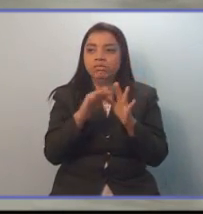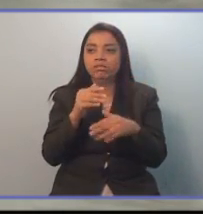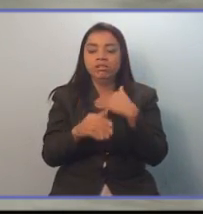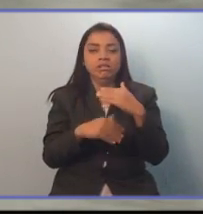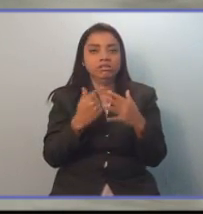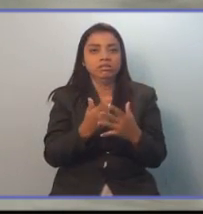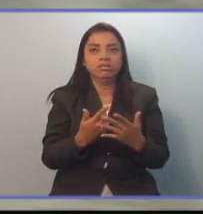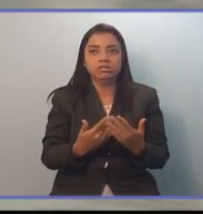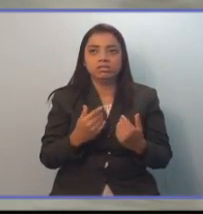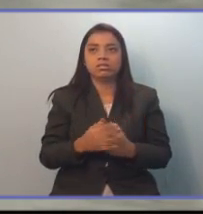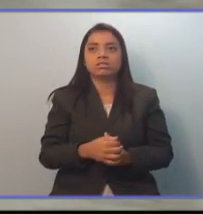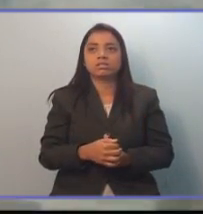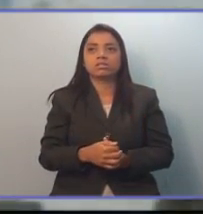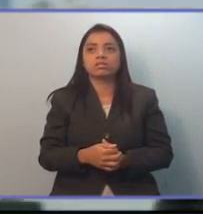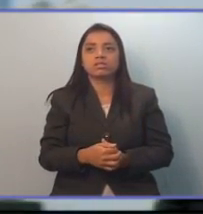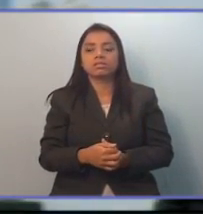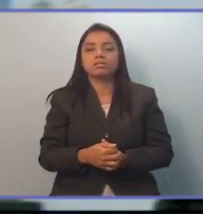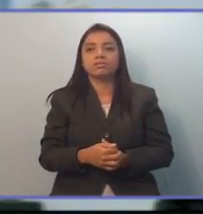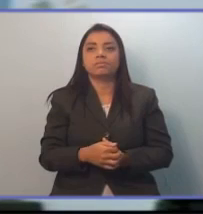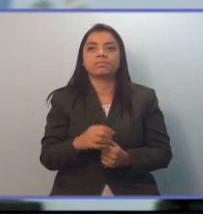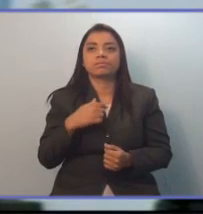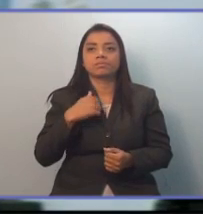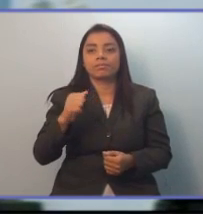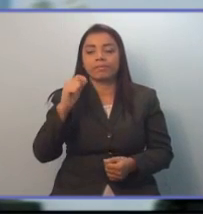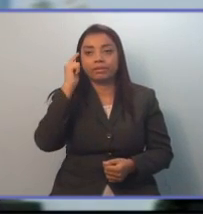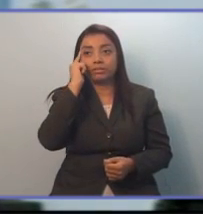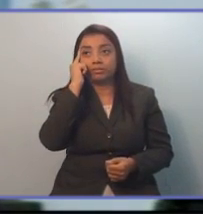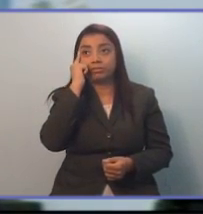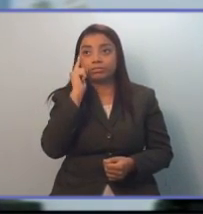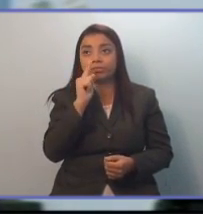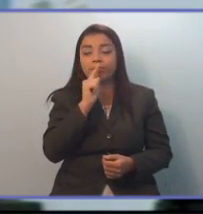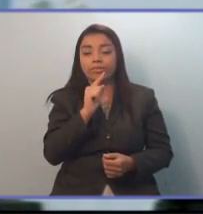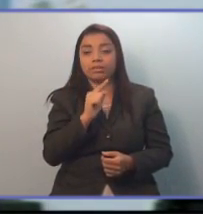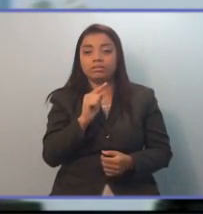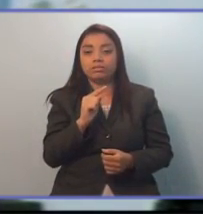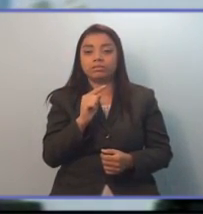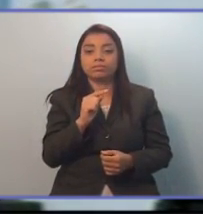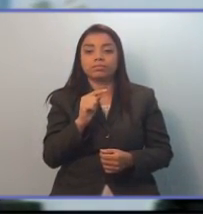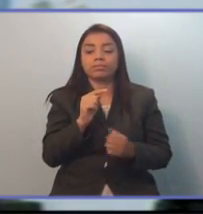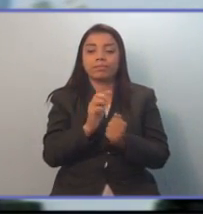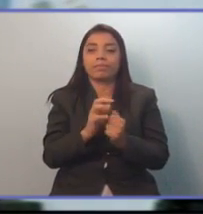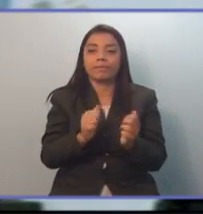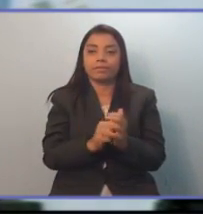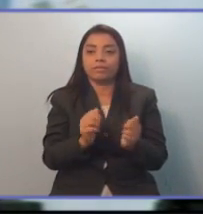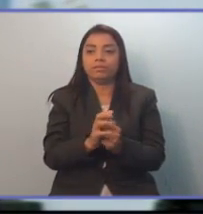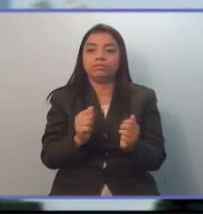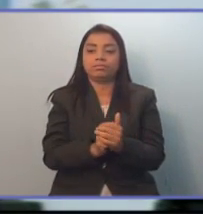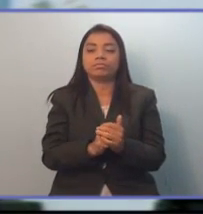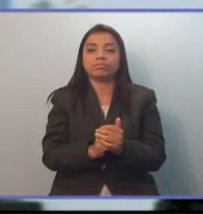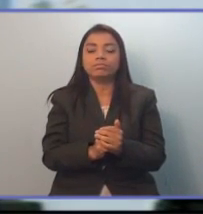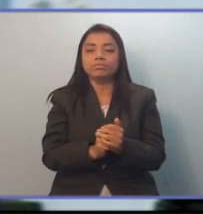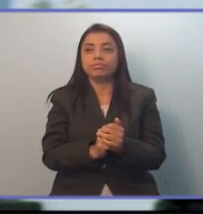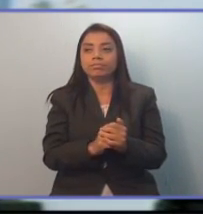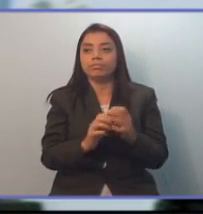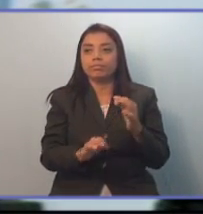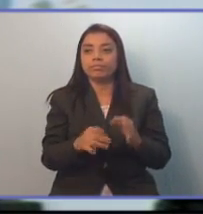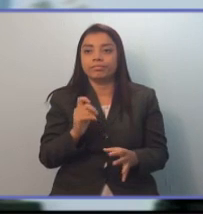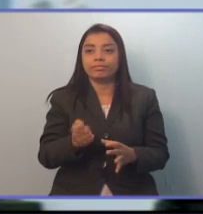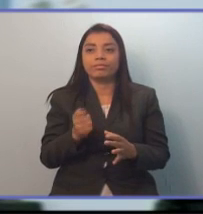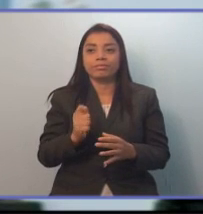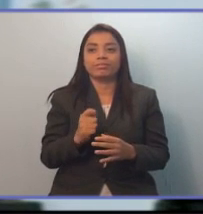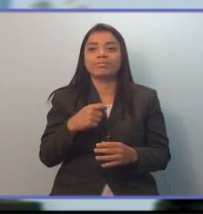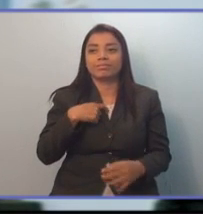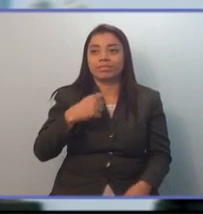procesados. Considero yo que esa es un problema que se está dando en los tribunales especializados.